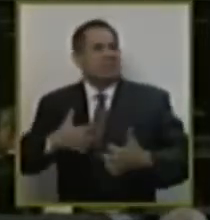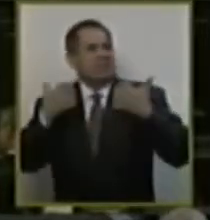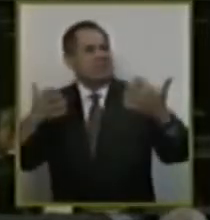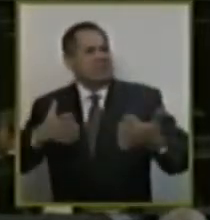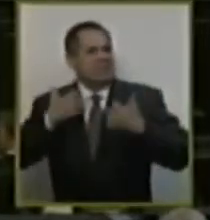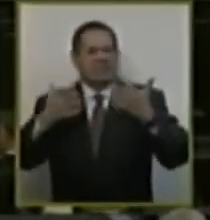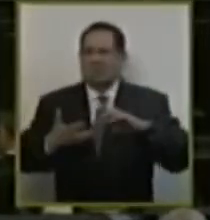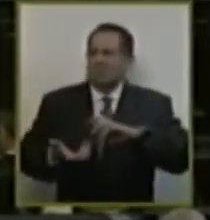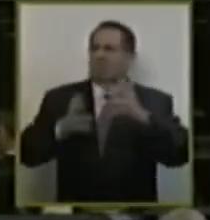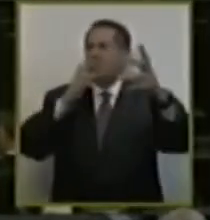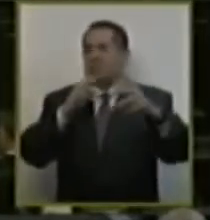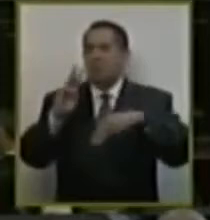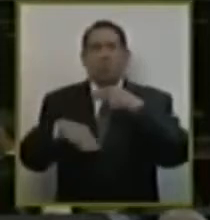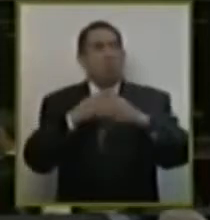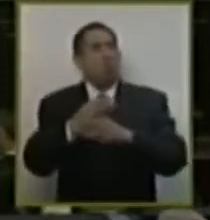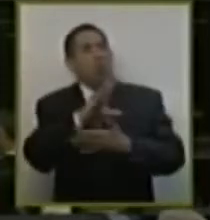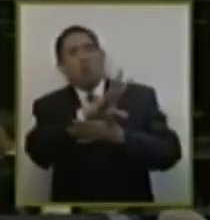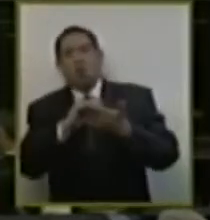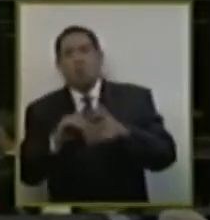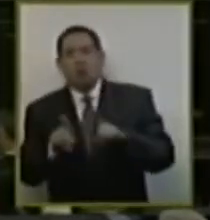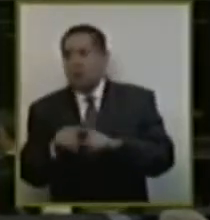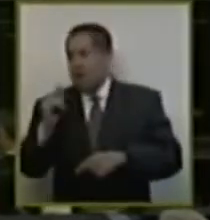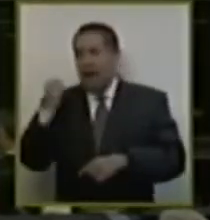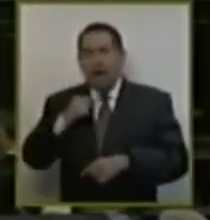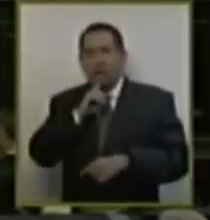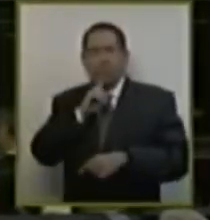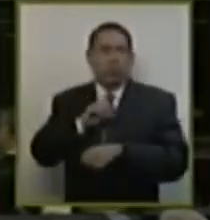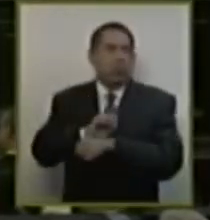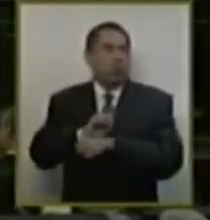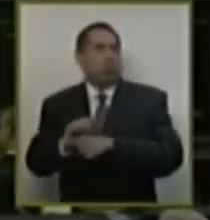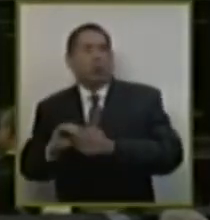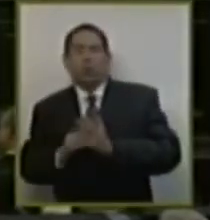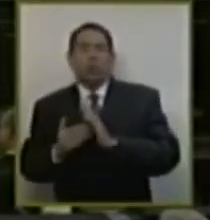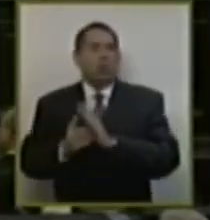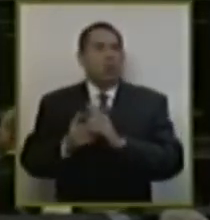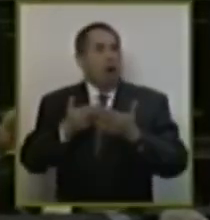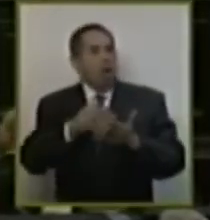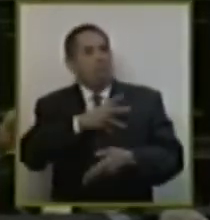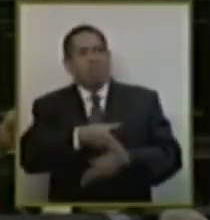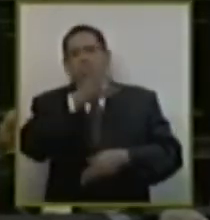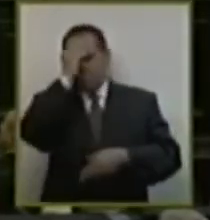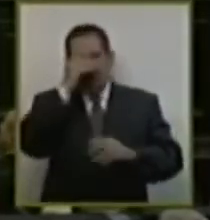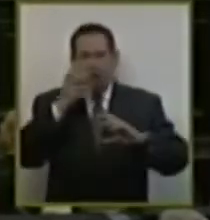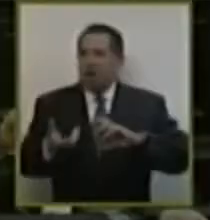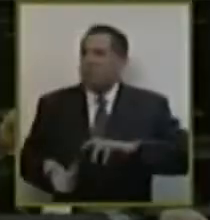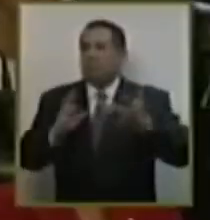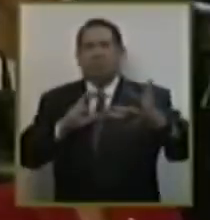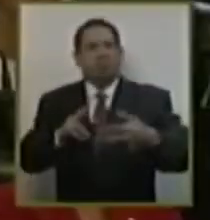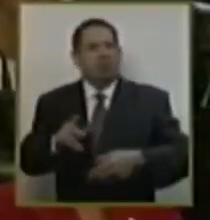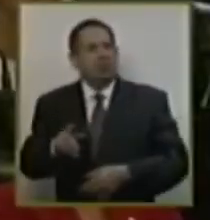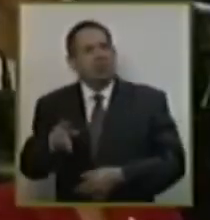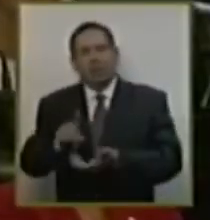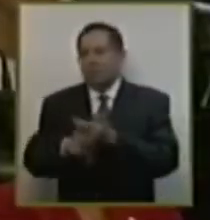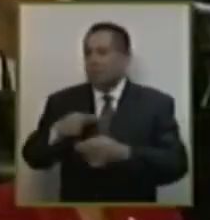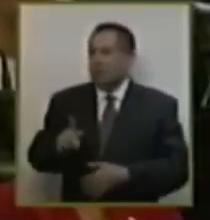violencia que hasta hace poco tenían más o menos contenida o camuflada.